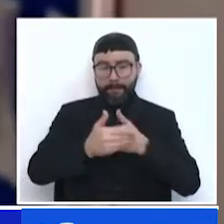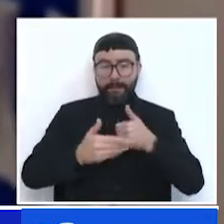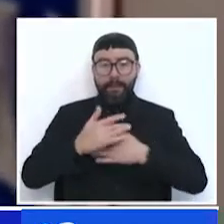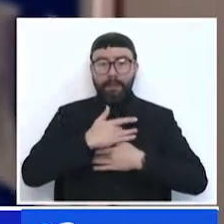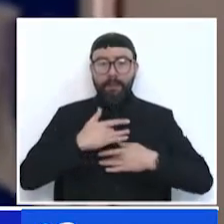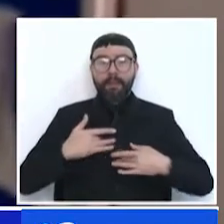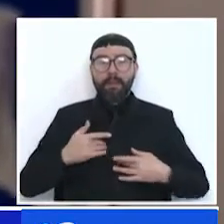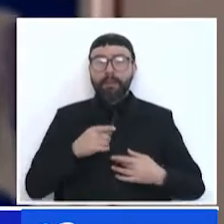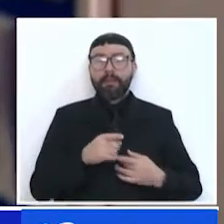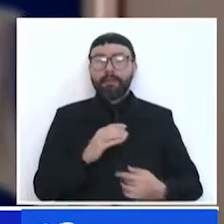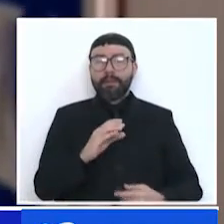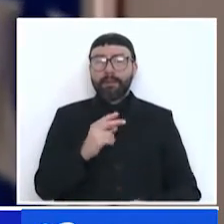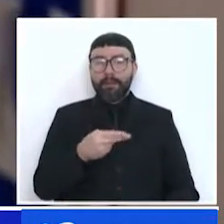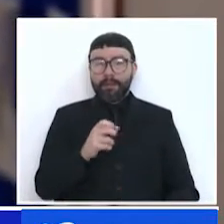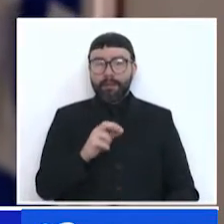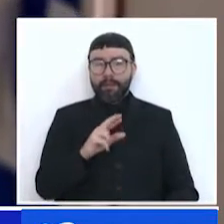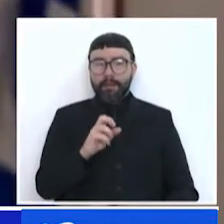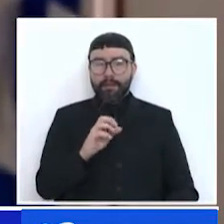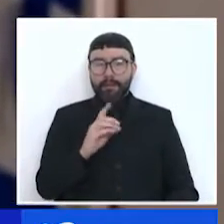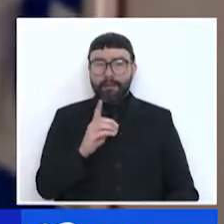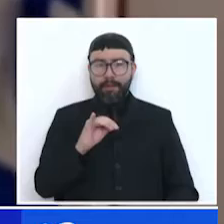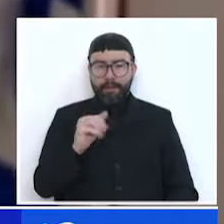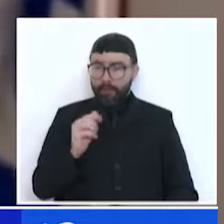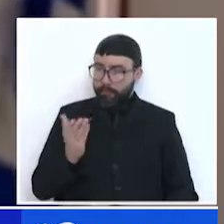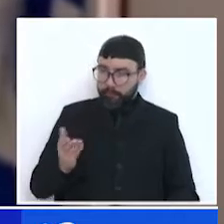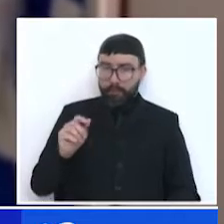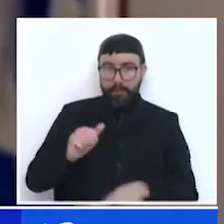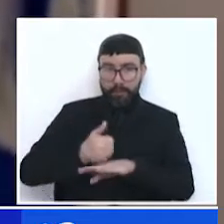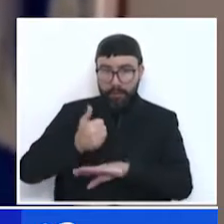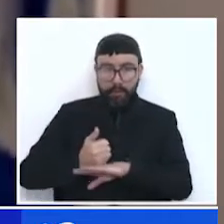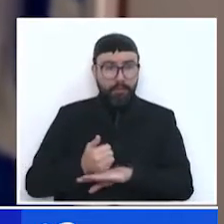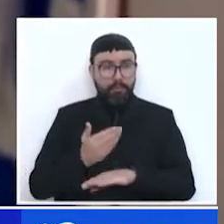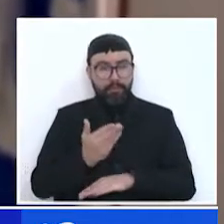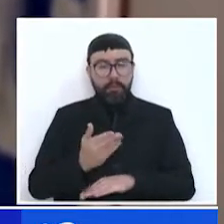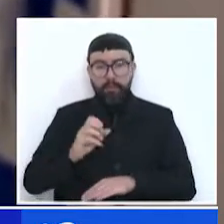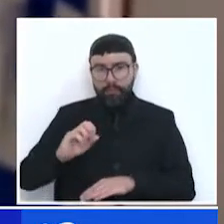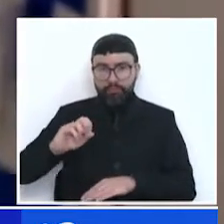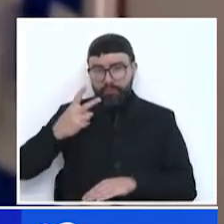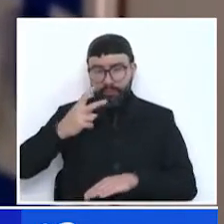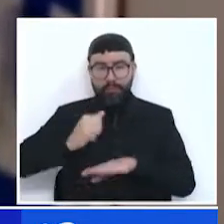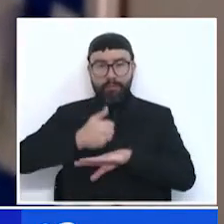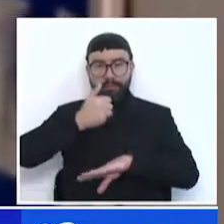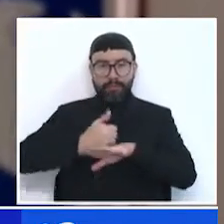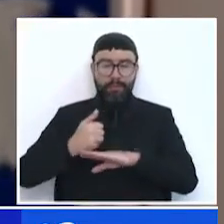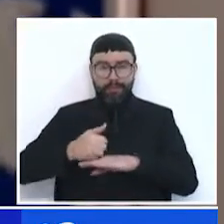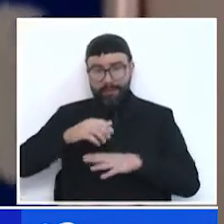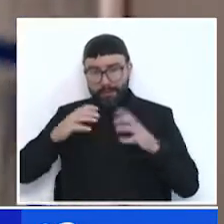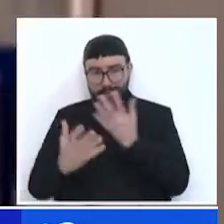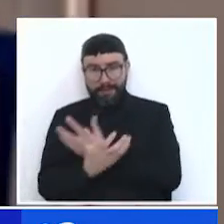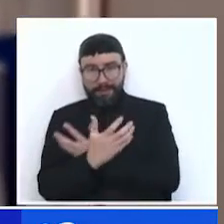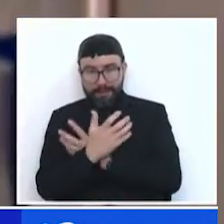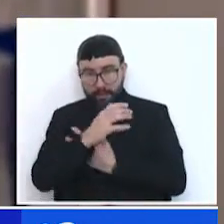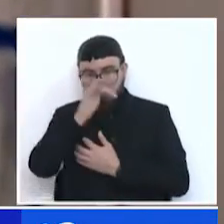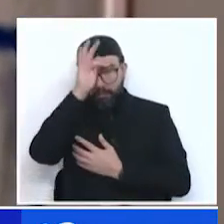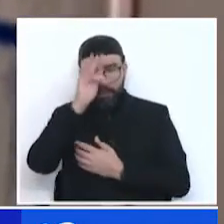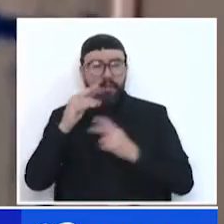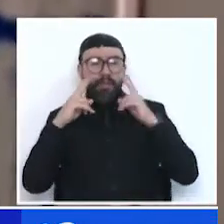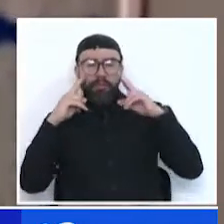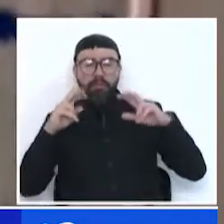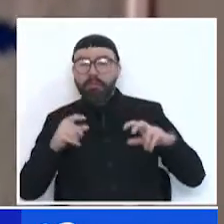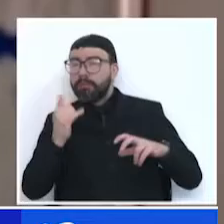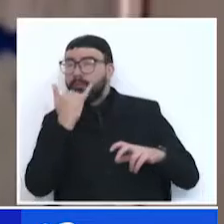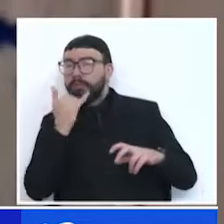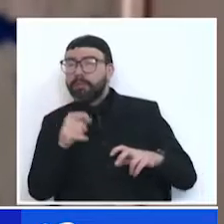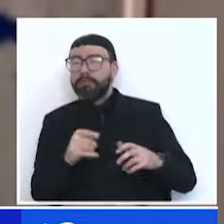Carlos Iván Heredia, y con este gerente y con el Subdirector Científico del Hospital, para hacer una evaluación de lo que está pasando